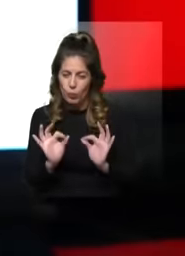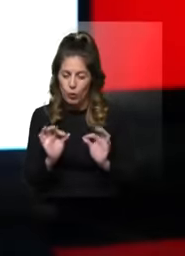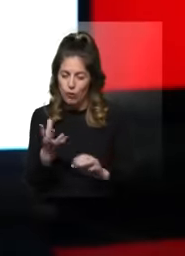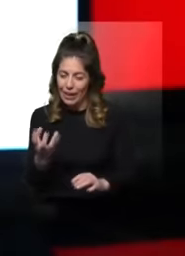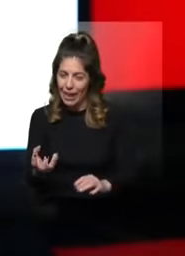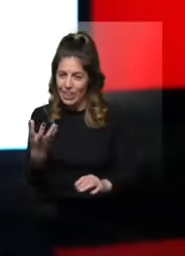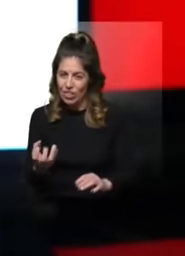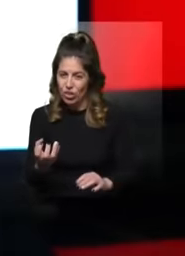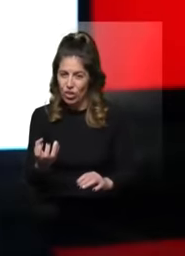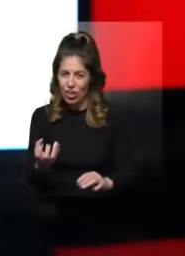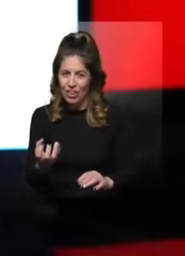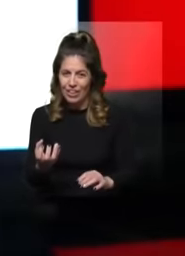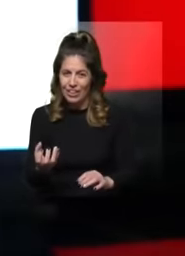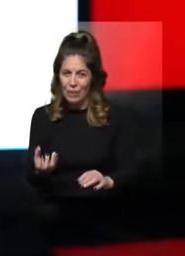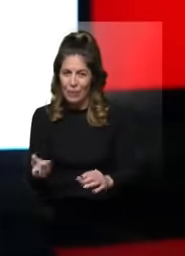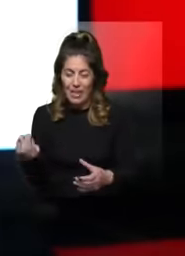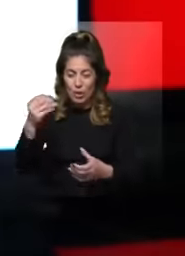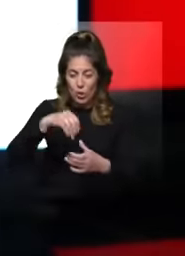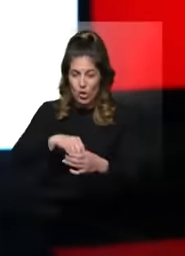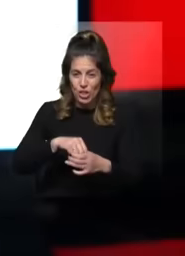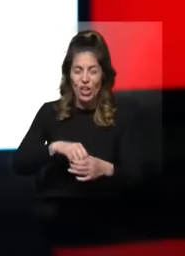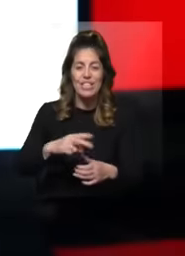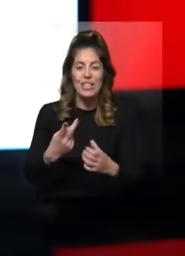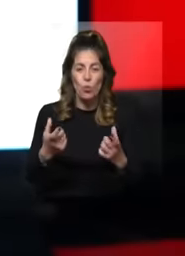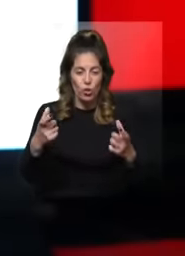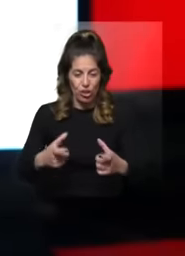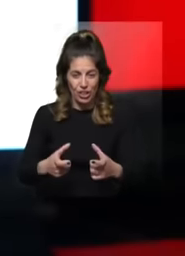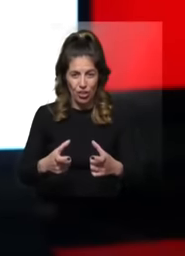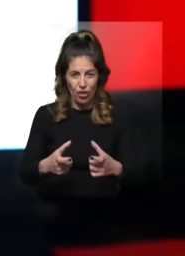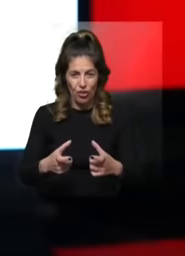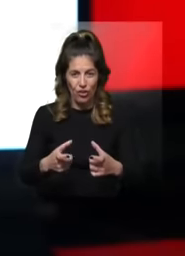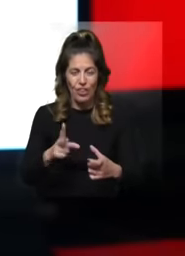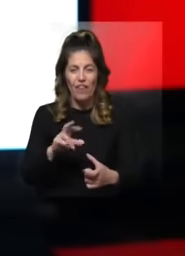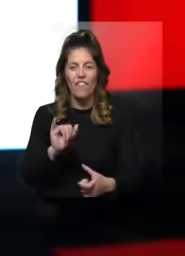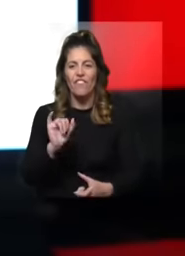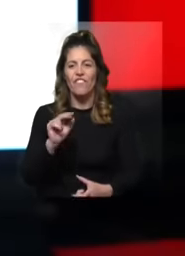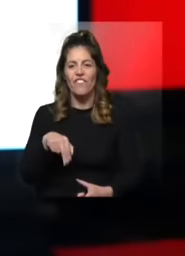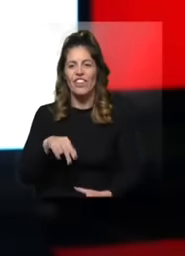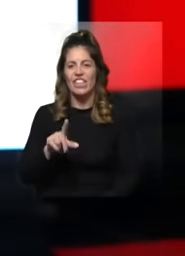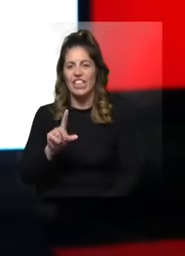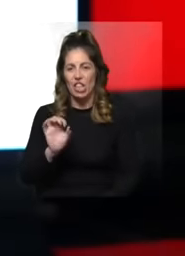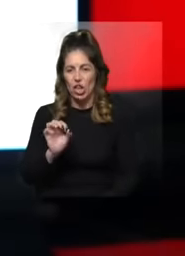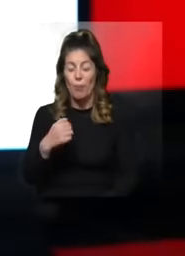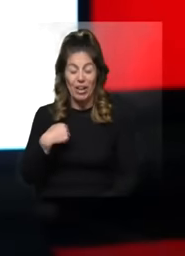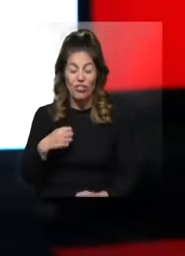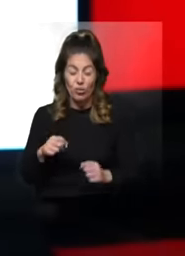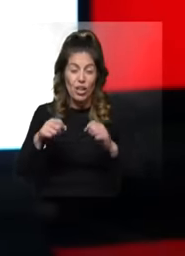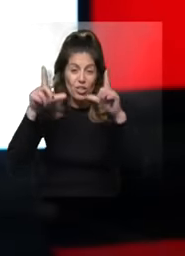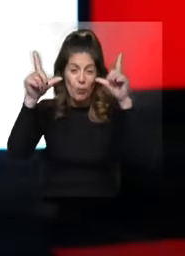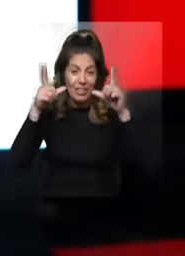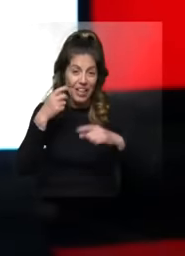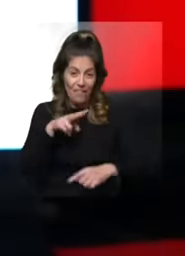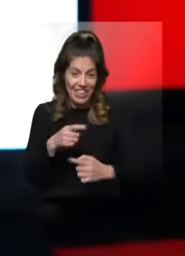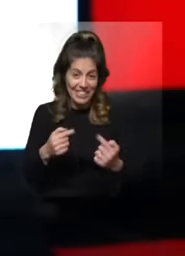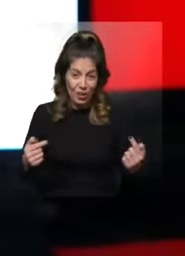grabando, están puestas en un segundo vinilo. Así que sí, fue una sorpresa para nosotras encontrarnos con esas cosas que